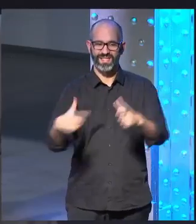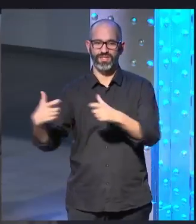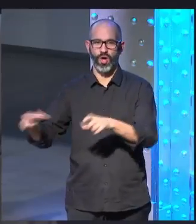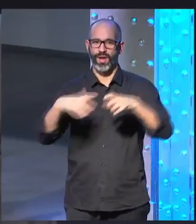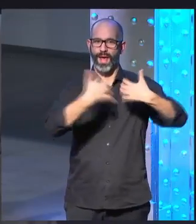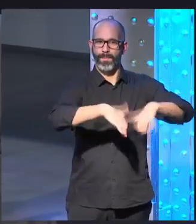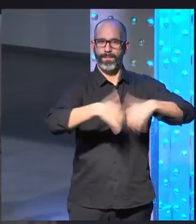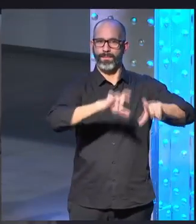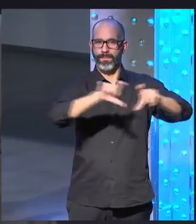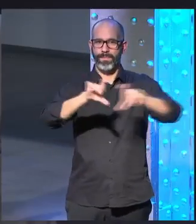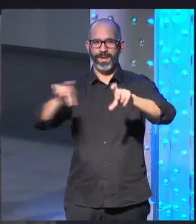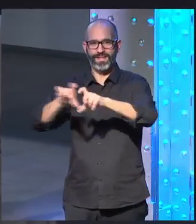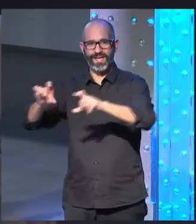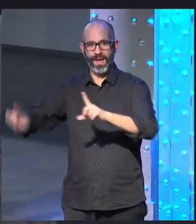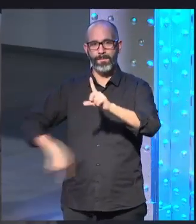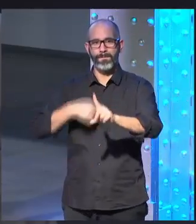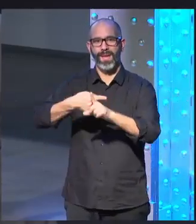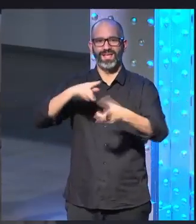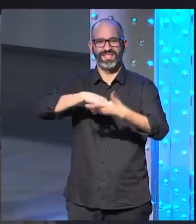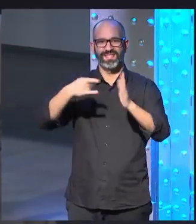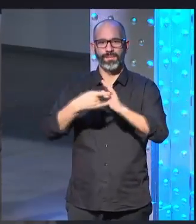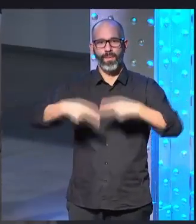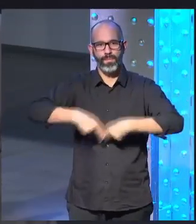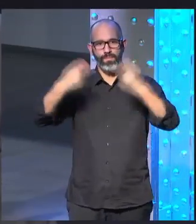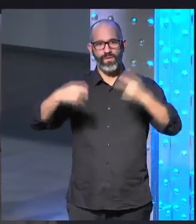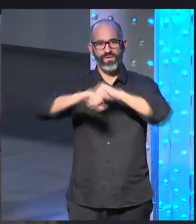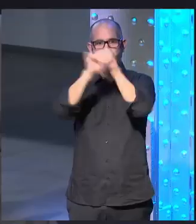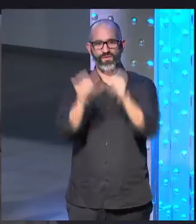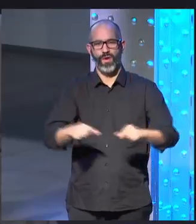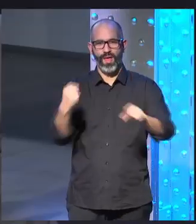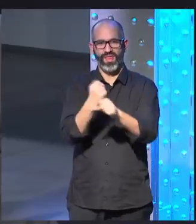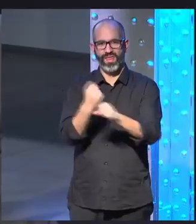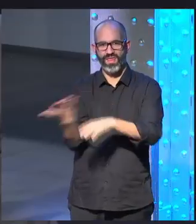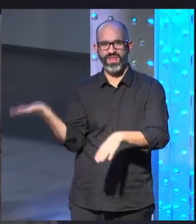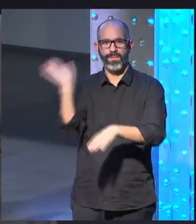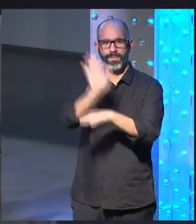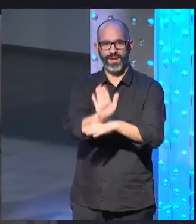empresarial y estableciendo un sistema público, esto se ha dicho poco,